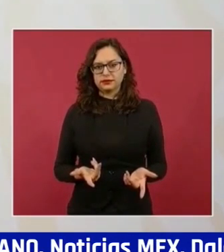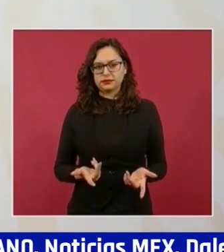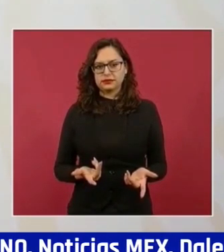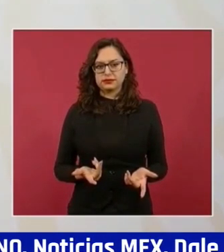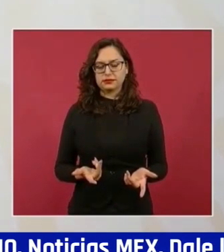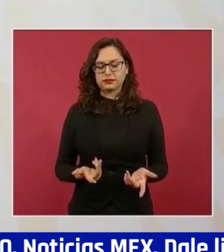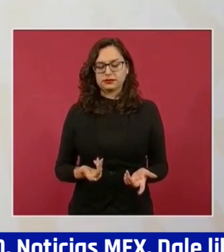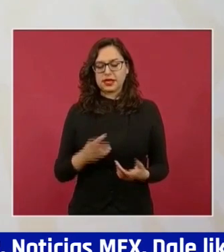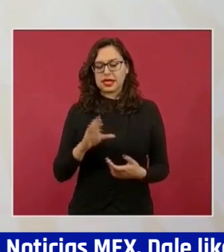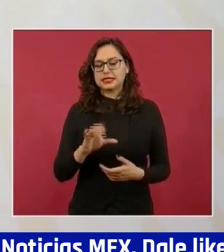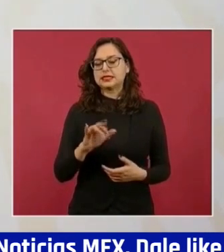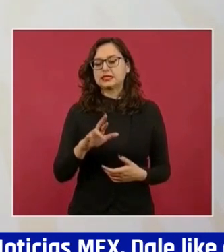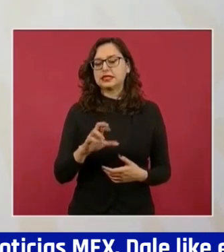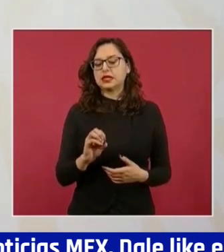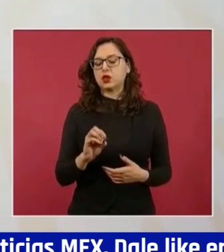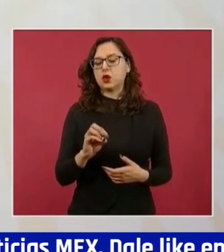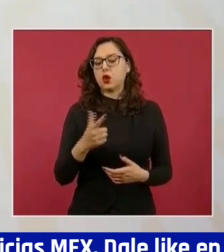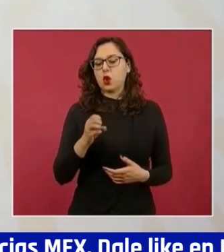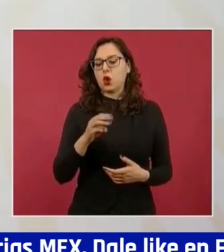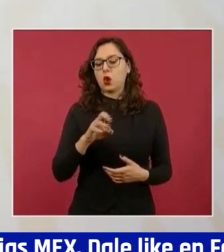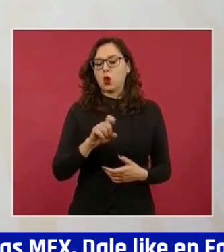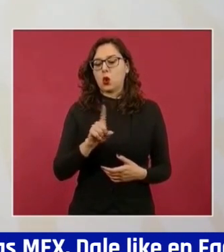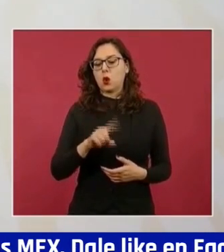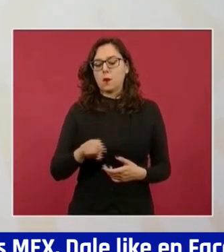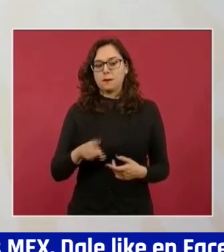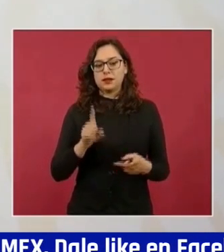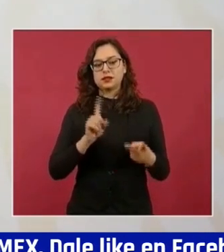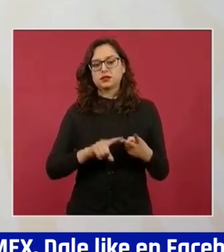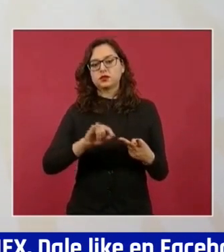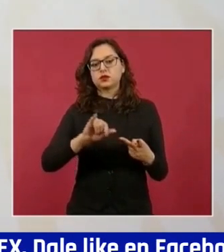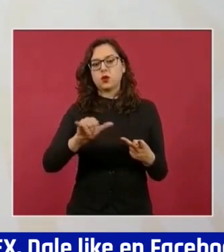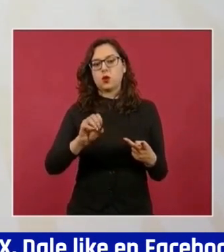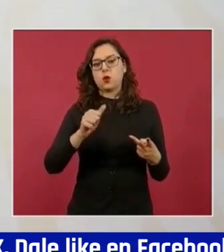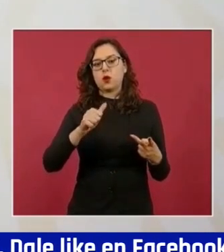Gómez Leyva y Joaquín López Dóriga